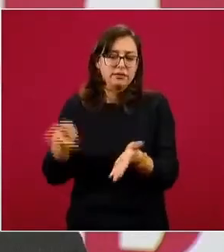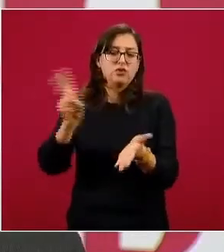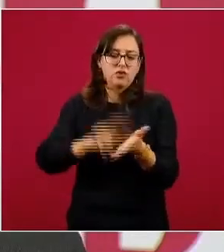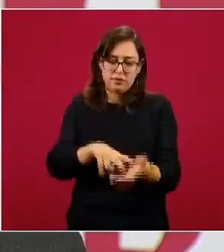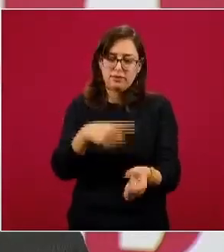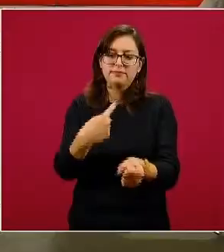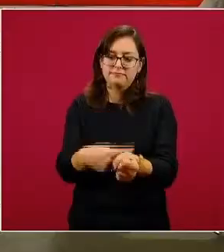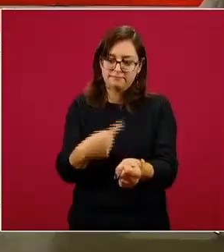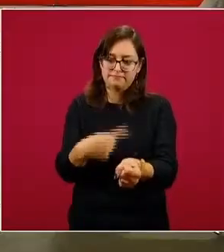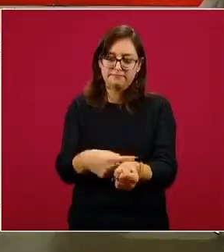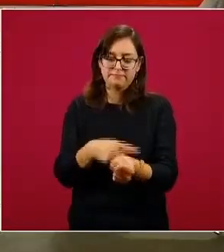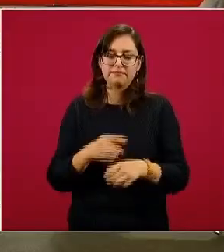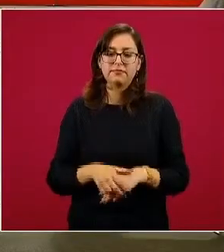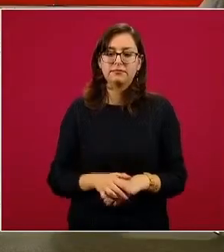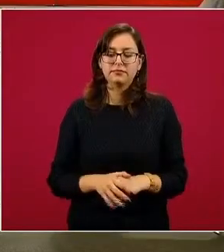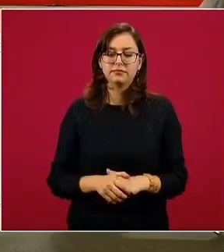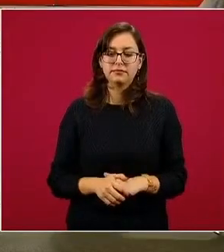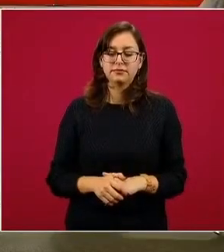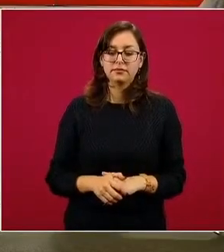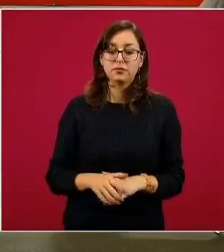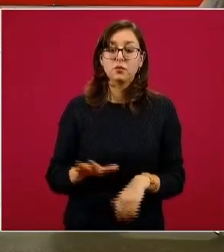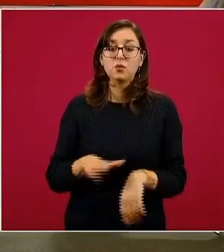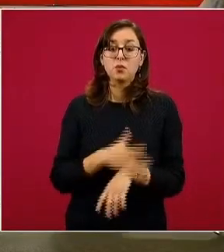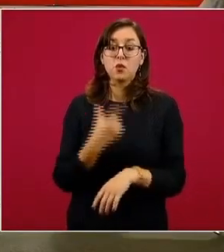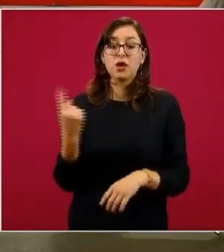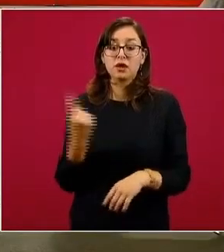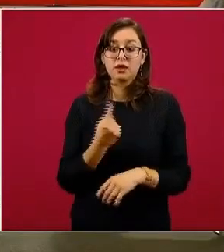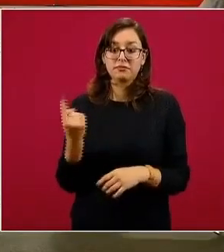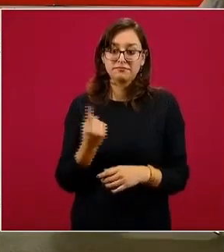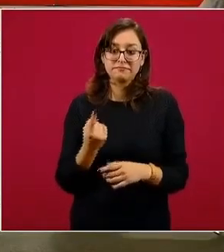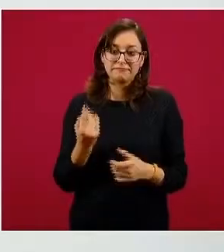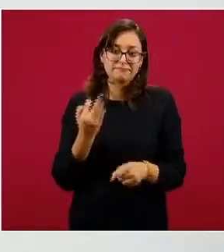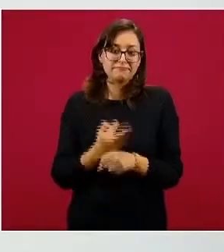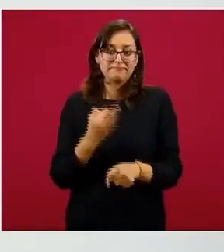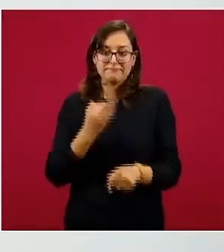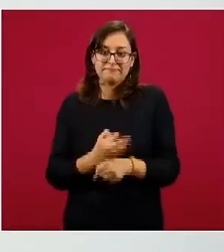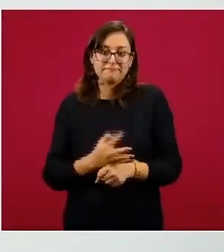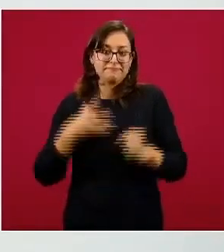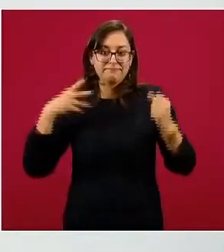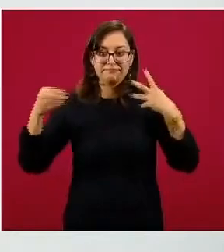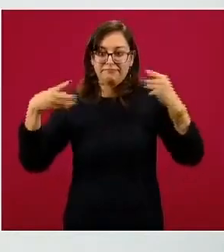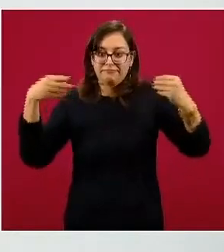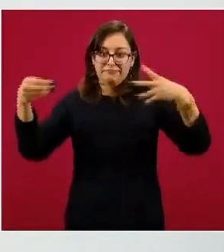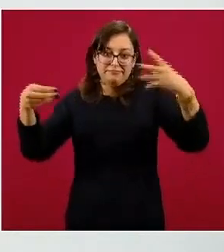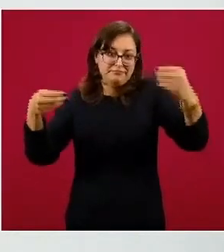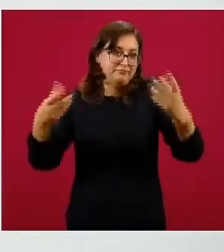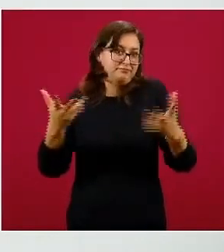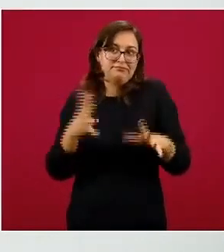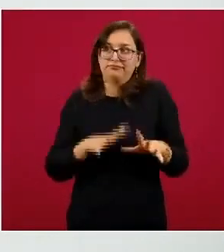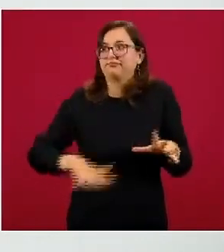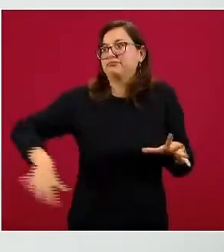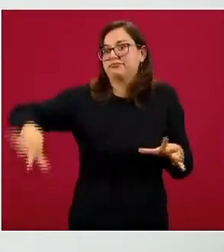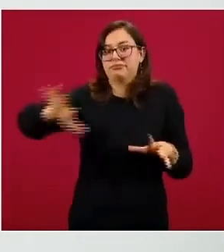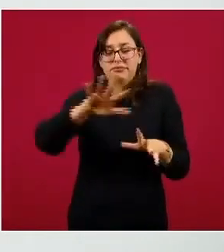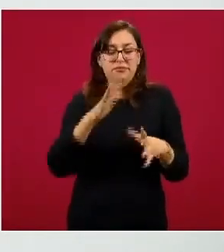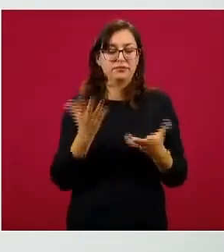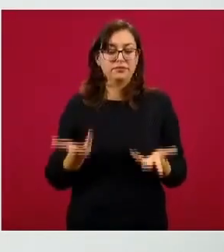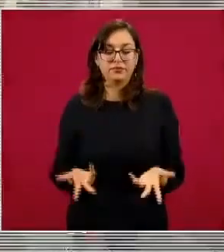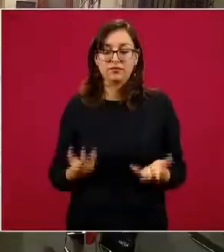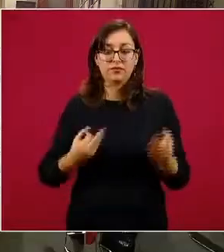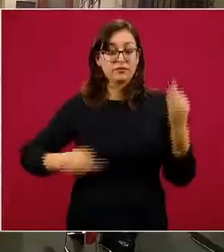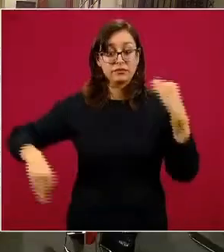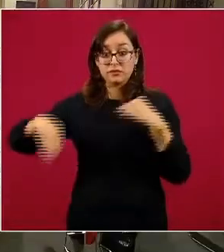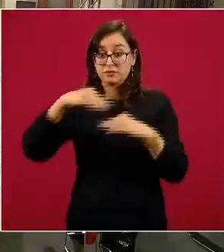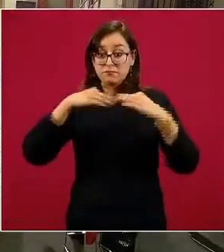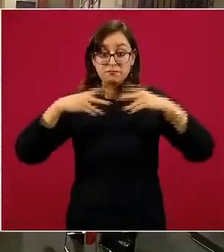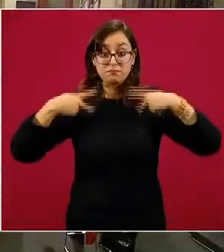dos enfermedades al mismo tiempo, dado que son muy prevalentes en la población mexicana. Un tercio de todas y todos